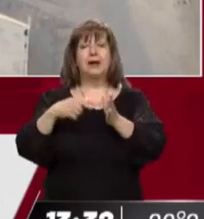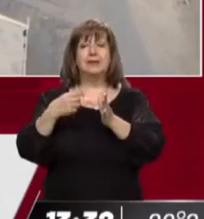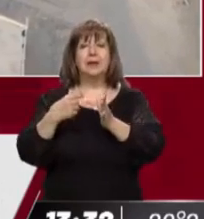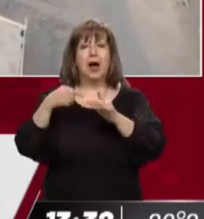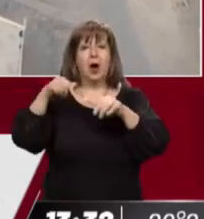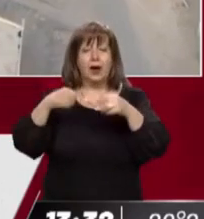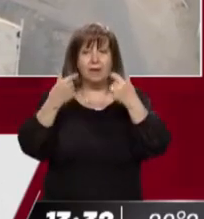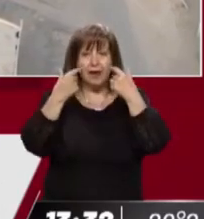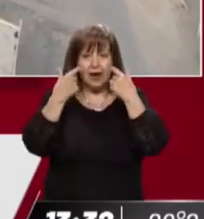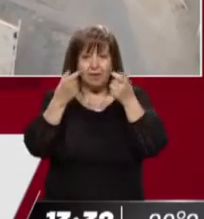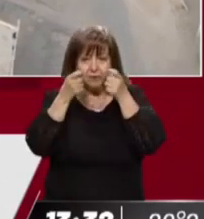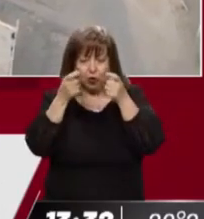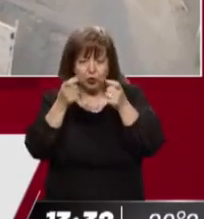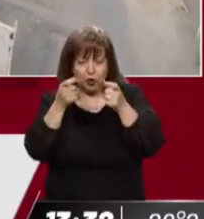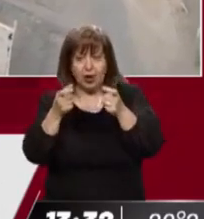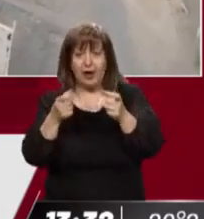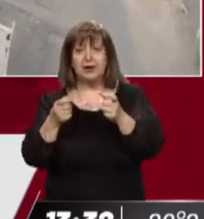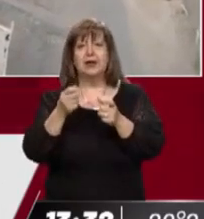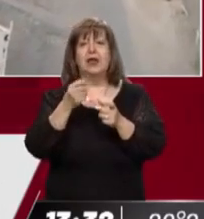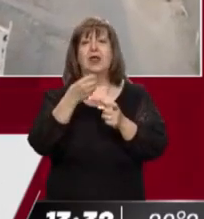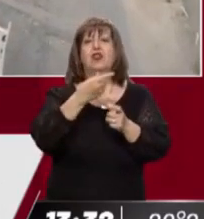los financiamientos de las obras